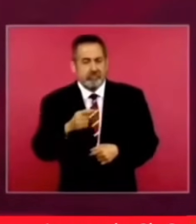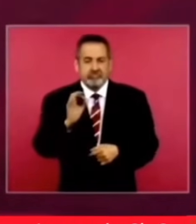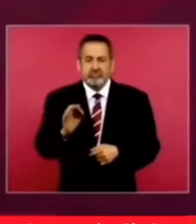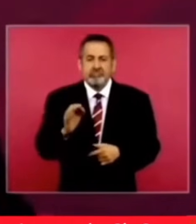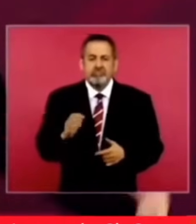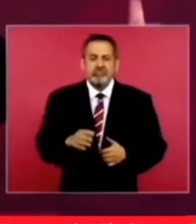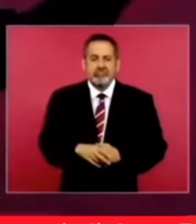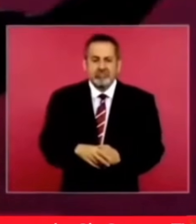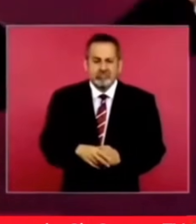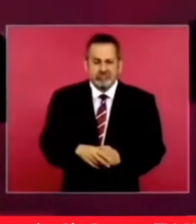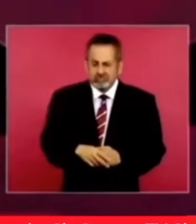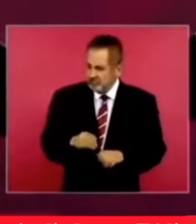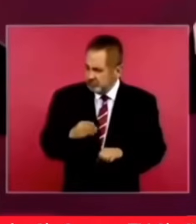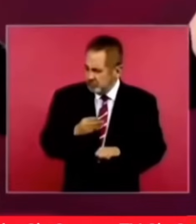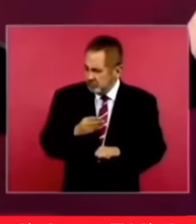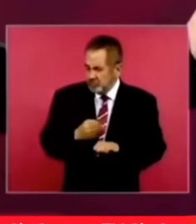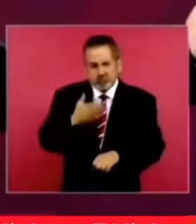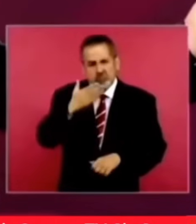Muy bien